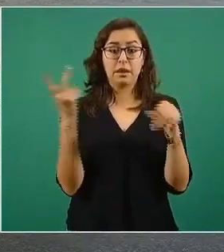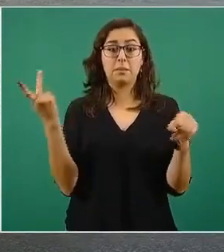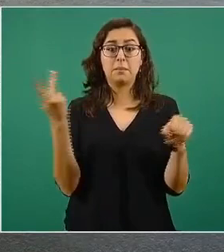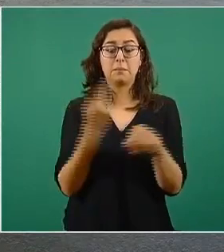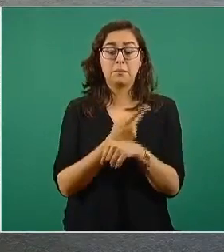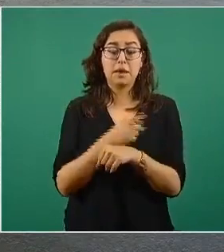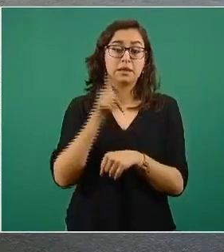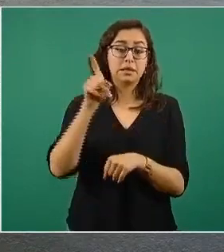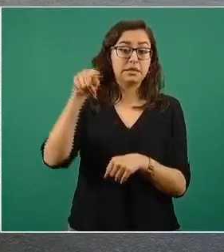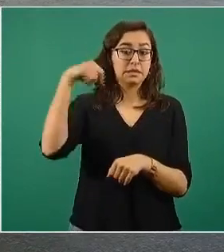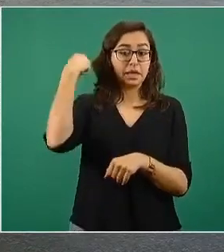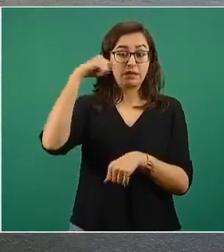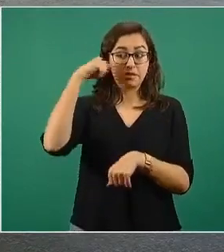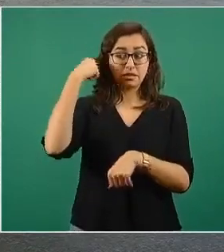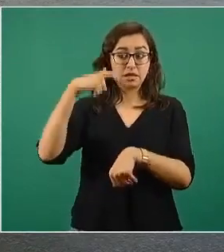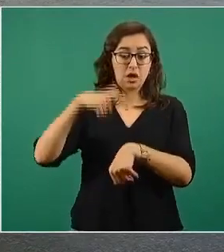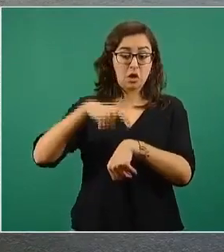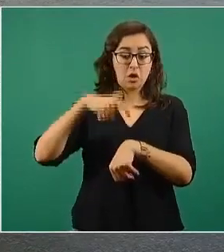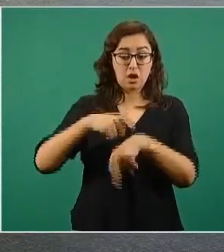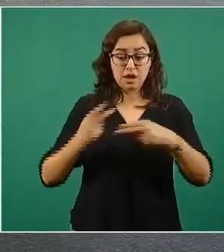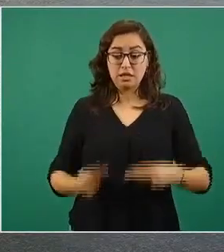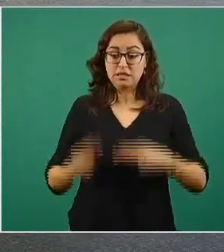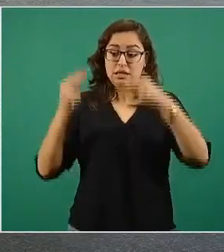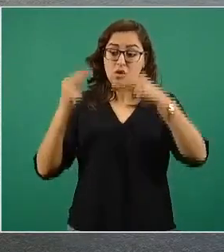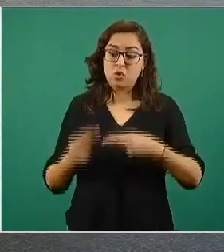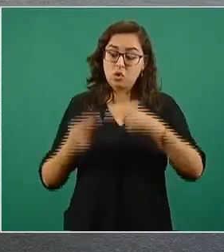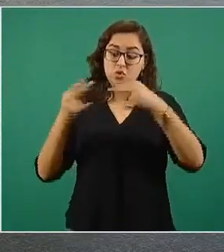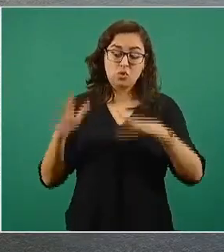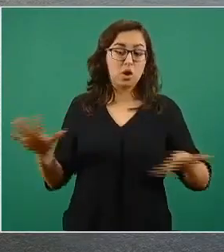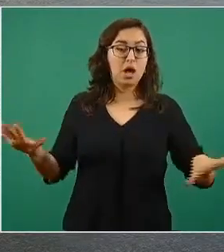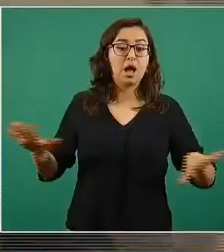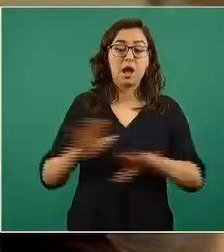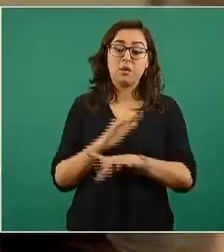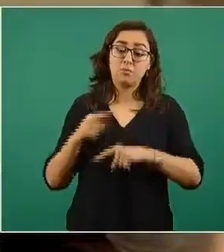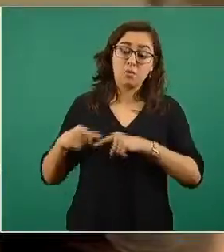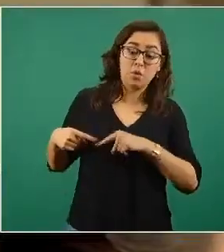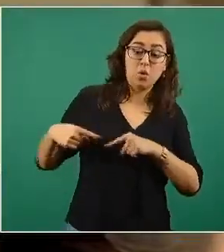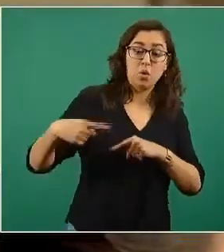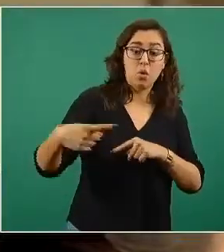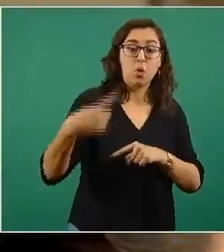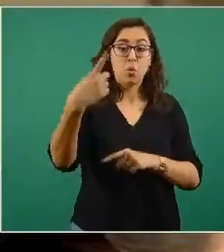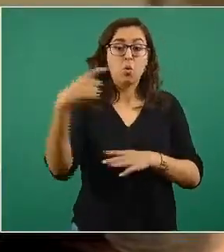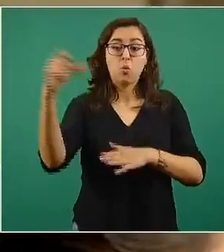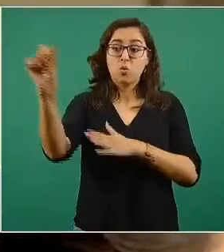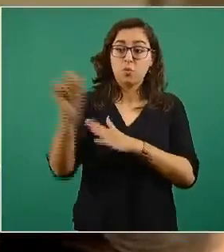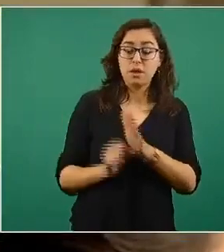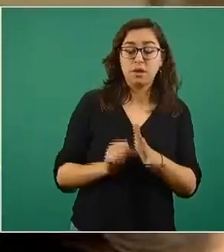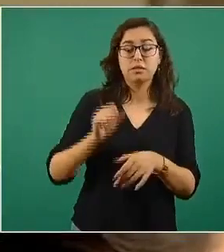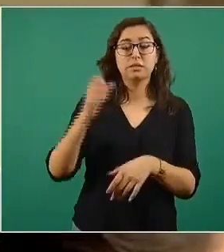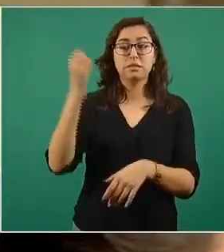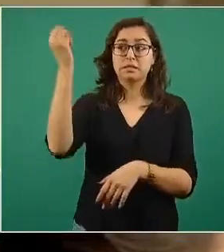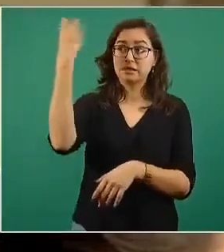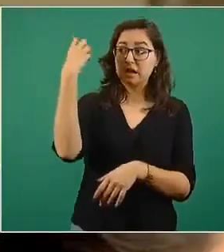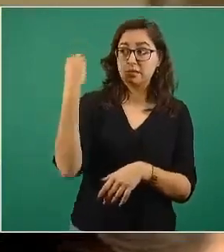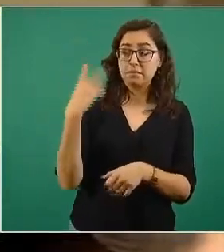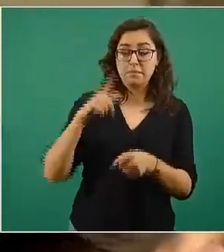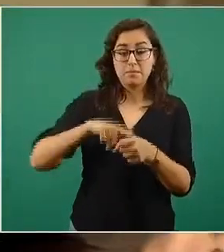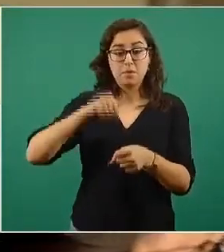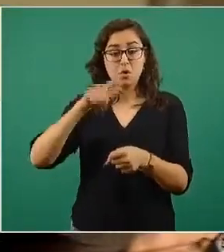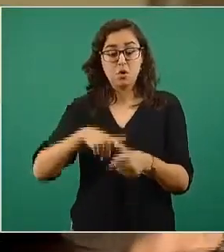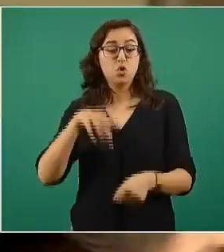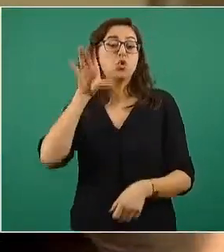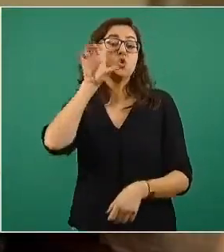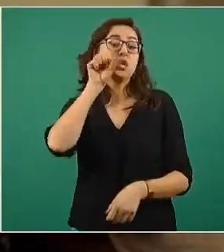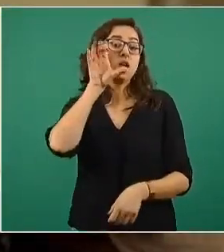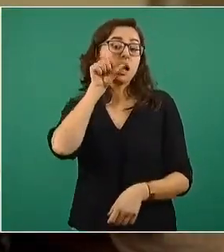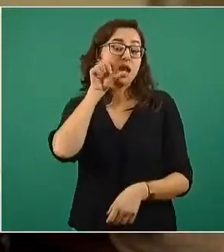en la entidad de Tabasco para los comercios, por un mes más para el semáforo naranja. Esto significa que vamos bien en lo que va